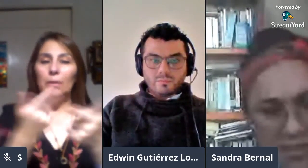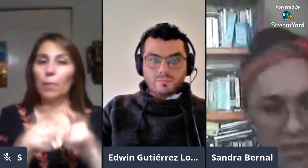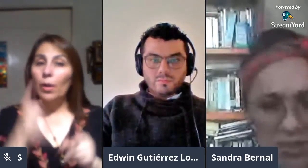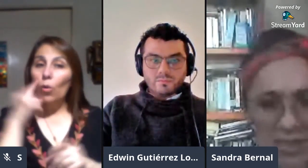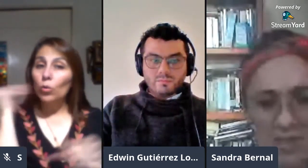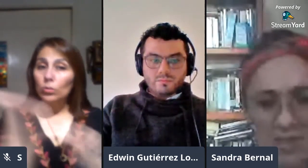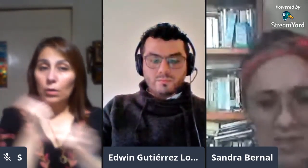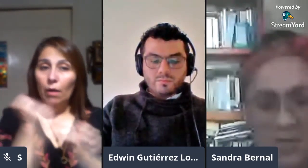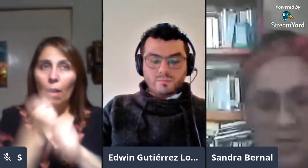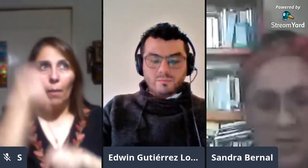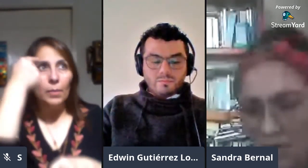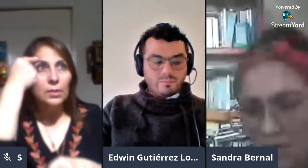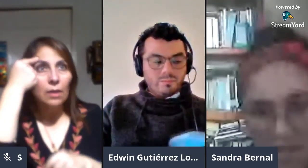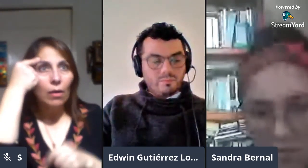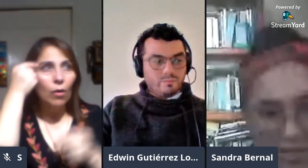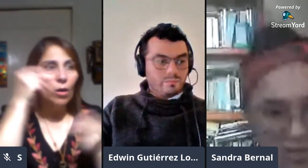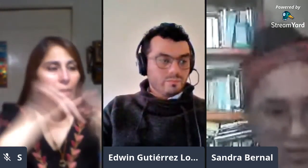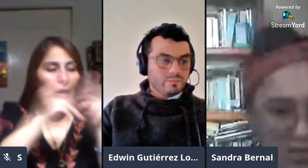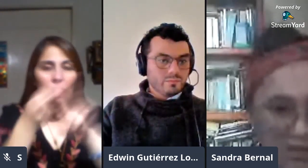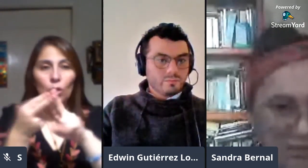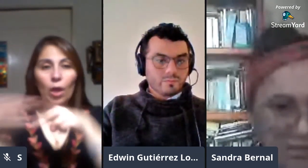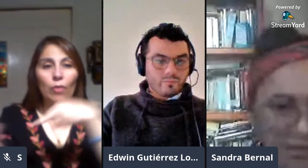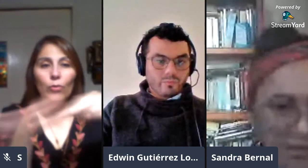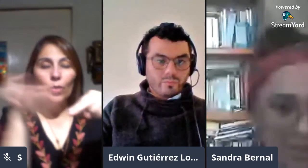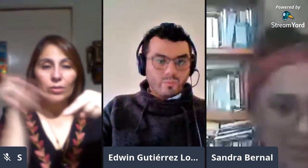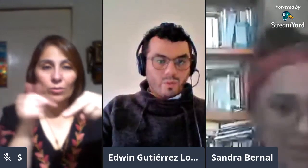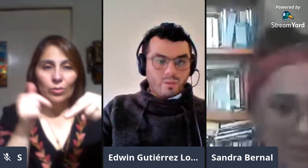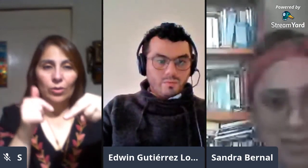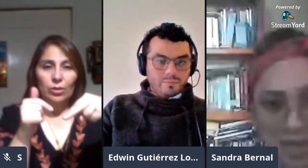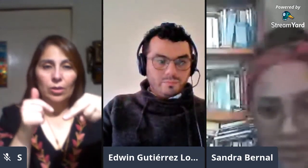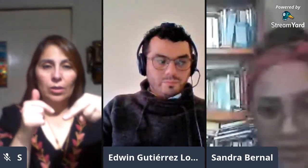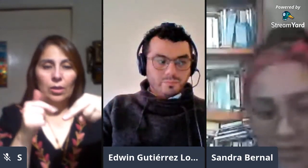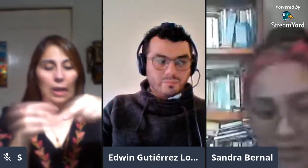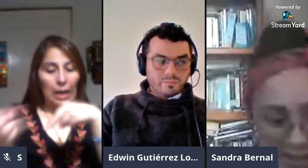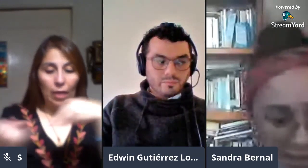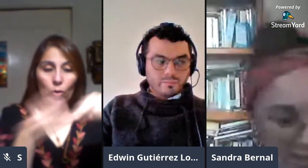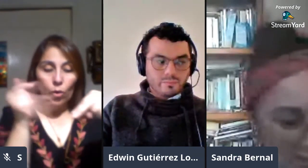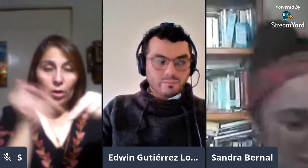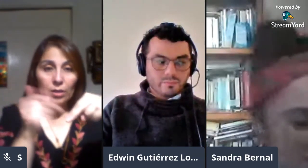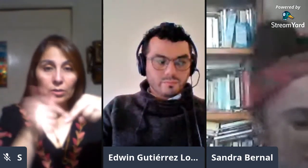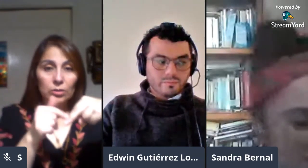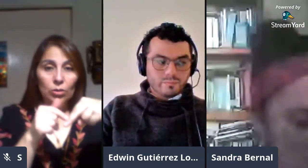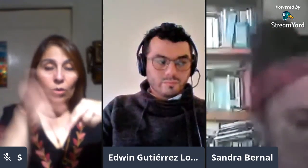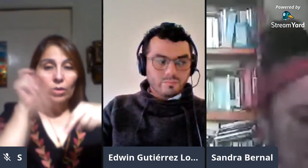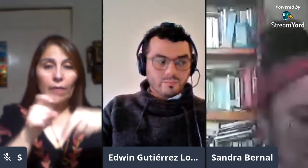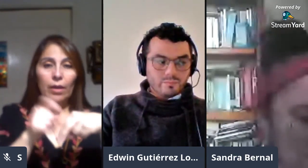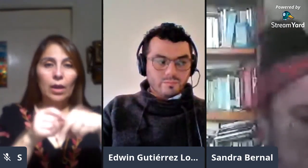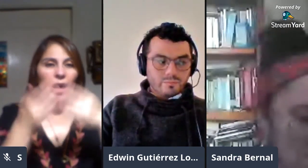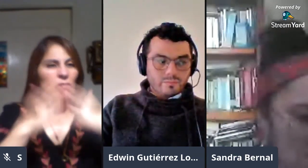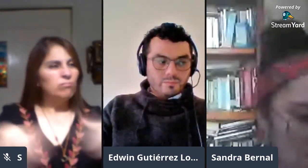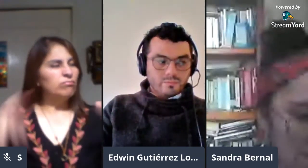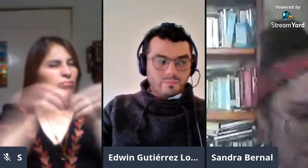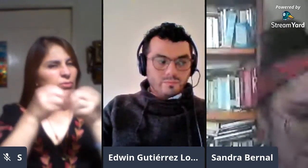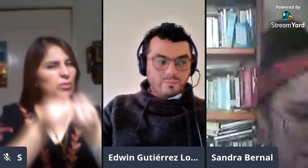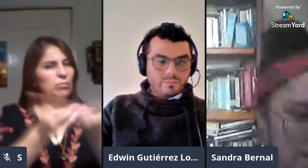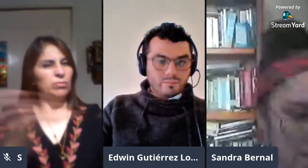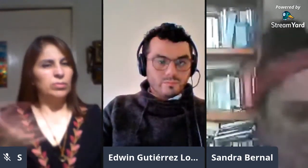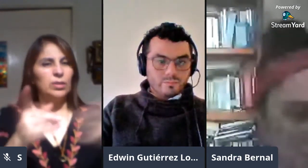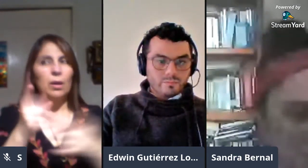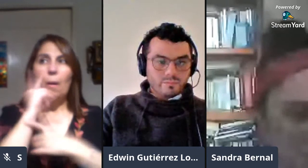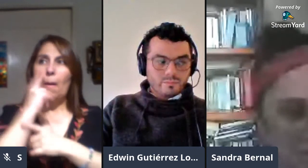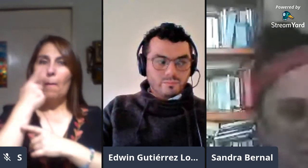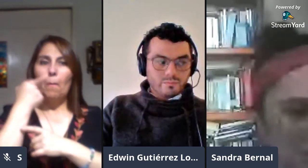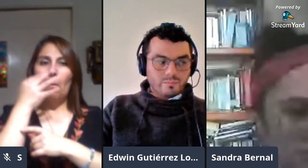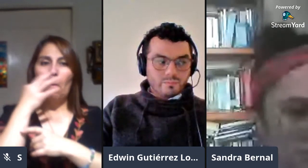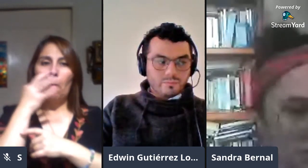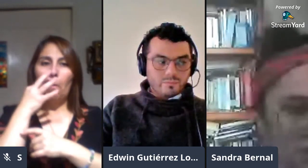ser pensado desde la educación. O sea, la educación realmente, ahí sí, heteropatriarcal y estructural que tenemos en este país,